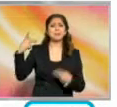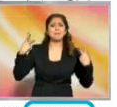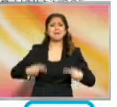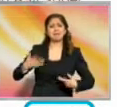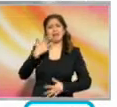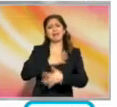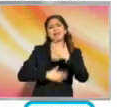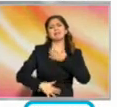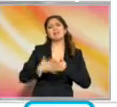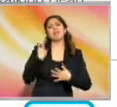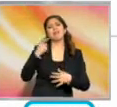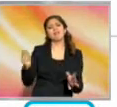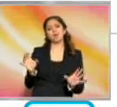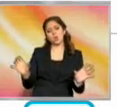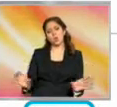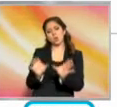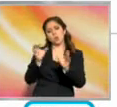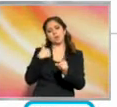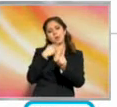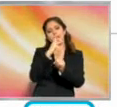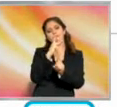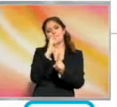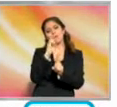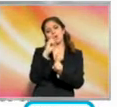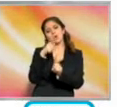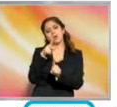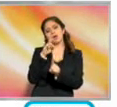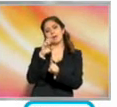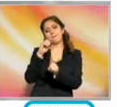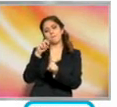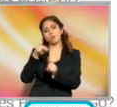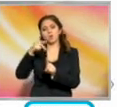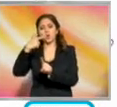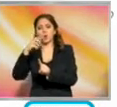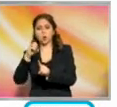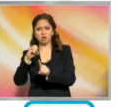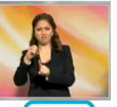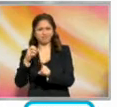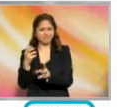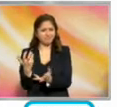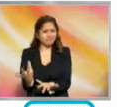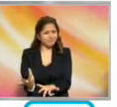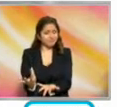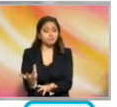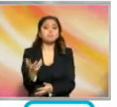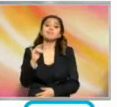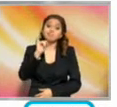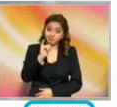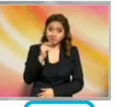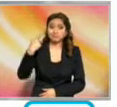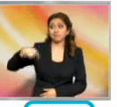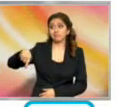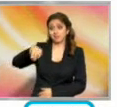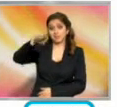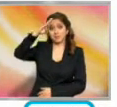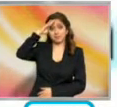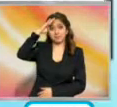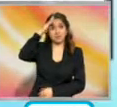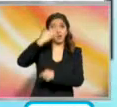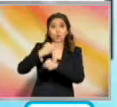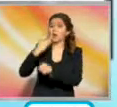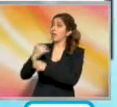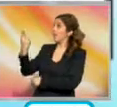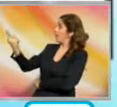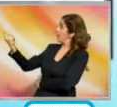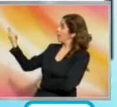trabajo, en el Aquí- que se siente en su computadora y Pokémon Go. Bueno, aquí Pokémon siguen Go, el jugando videojuego. Pokémon Go porque como ya se cambió la escenografía, piensan que van a aparecer más Claro, aquí.